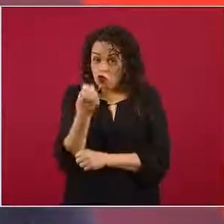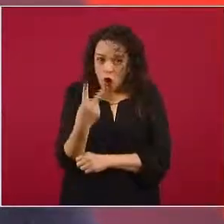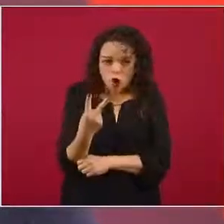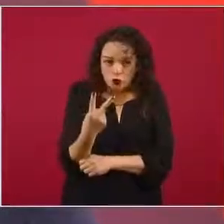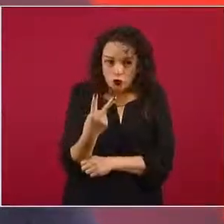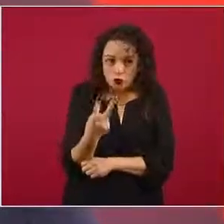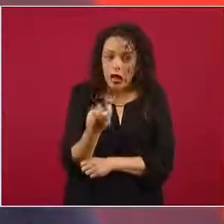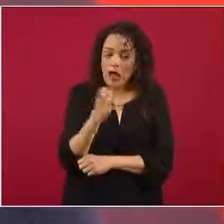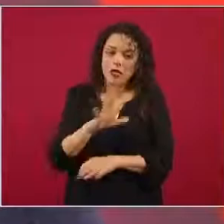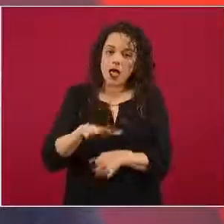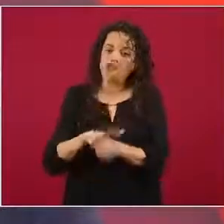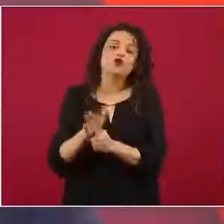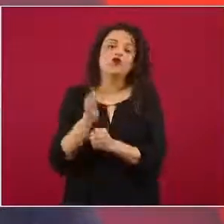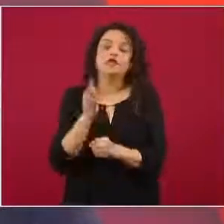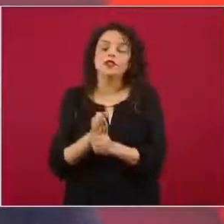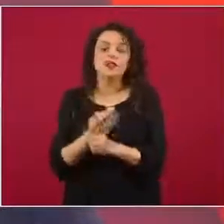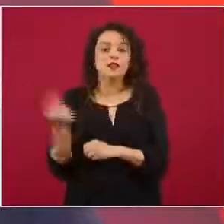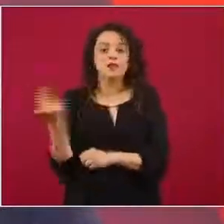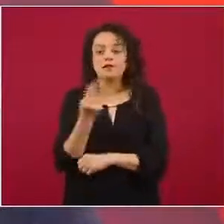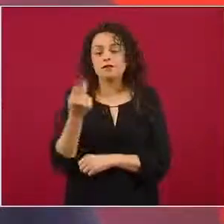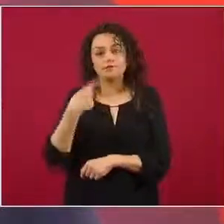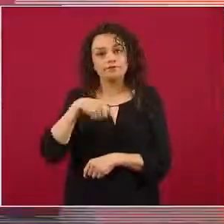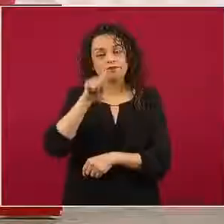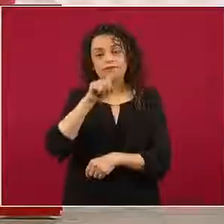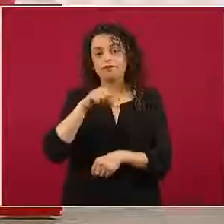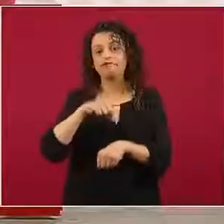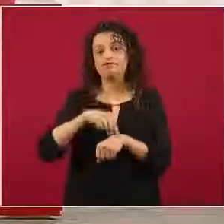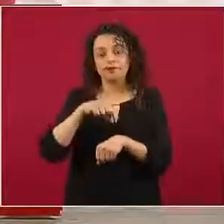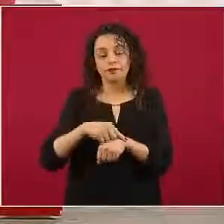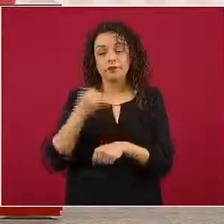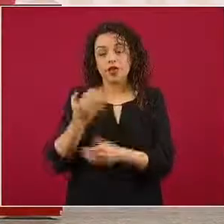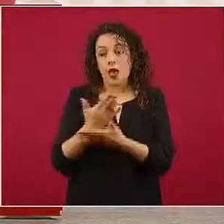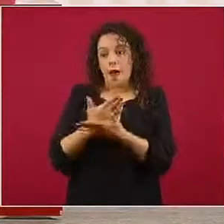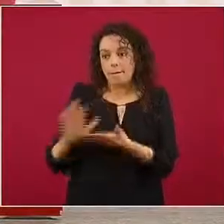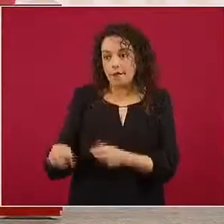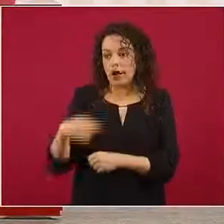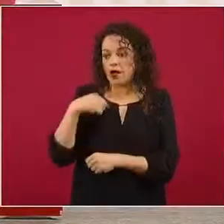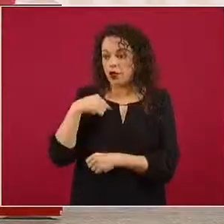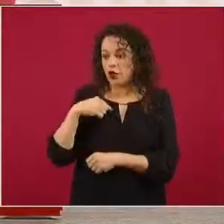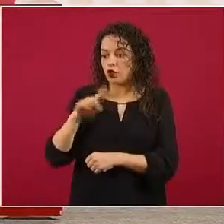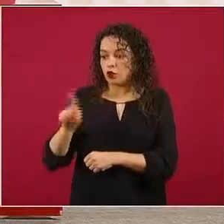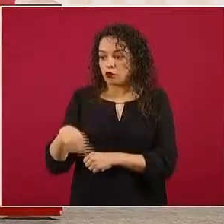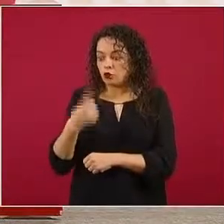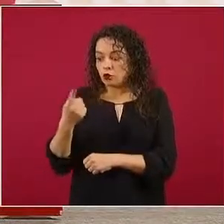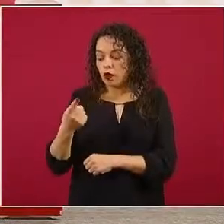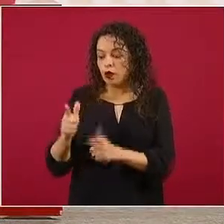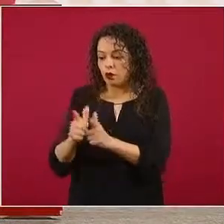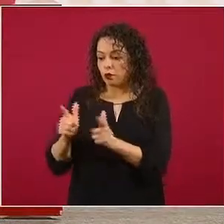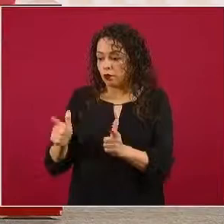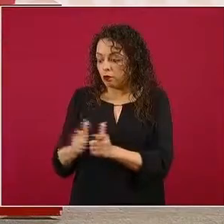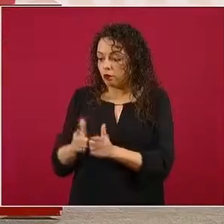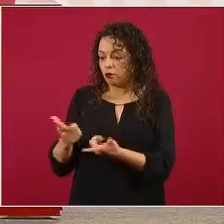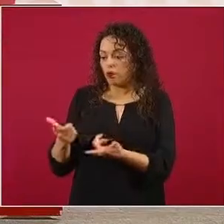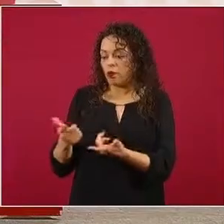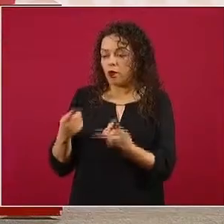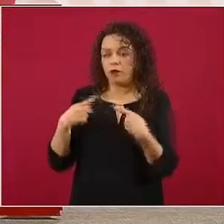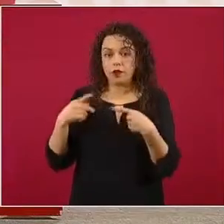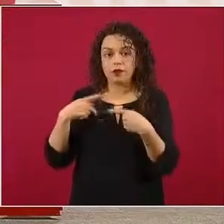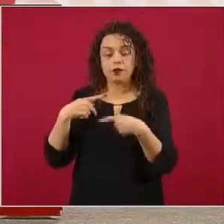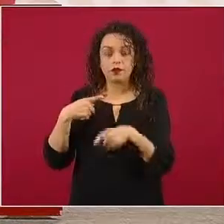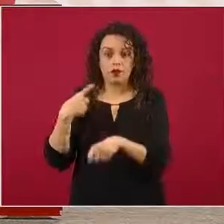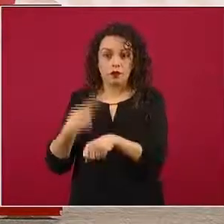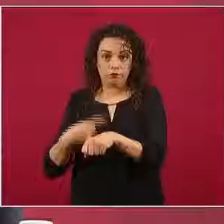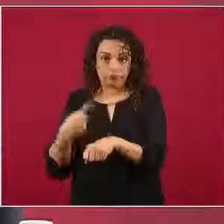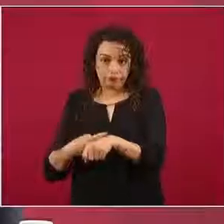sería suficiente. Si además pertenezco yo a un grupo de riesgo, rápidamente demandar la atención